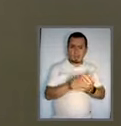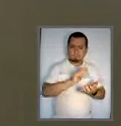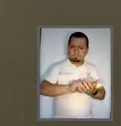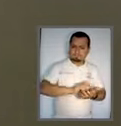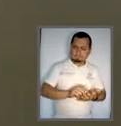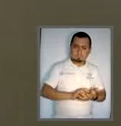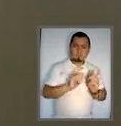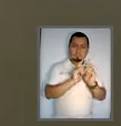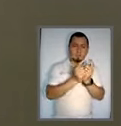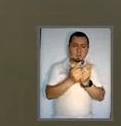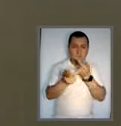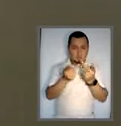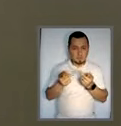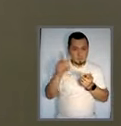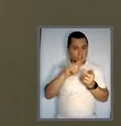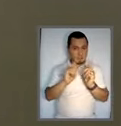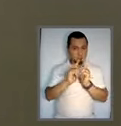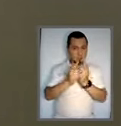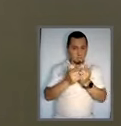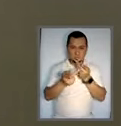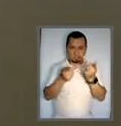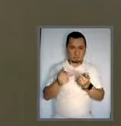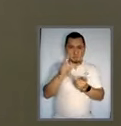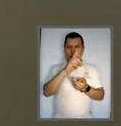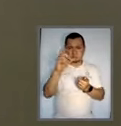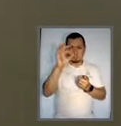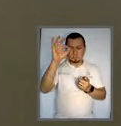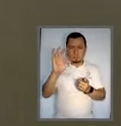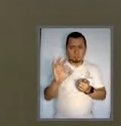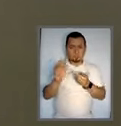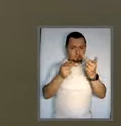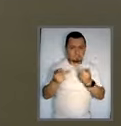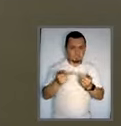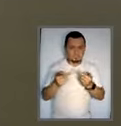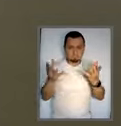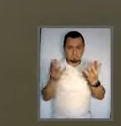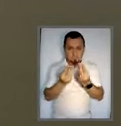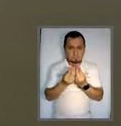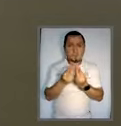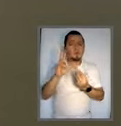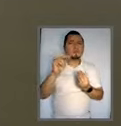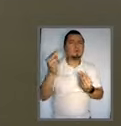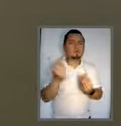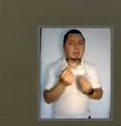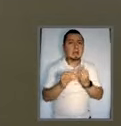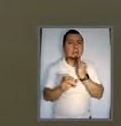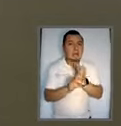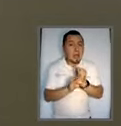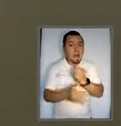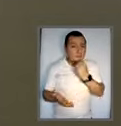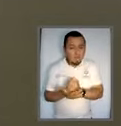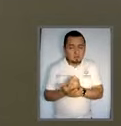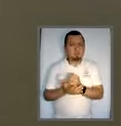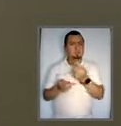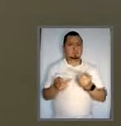en el libro de texto gratuito, que prácticamente ahí la cobertura es del 100%, y de esquemas que no requieran conectividad. Esto